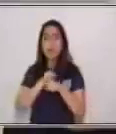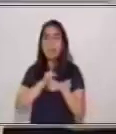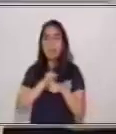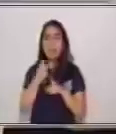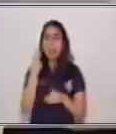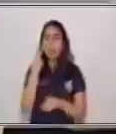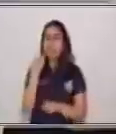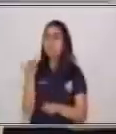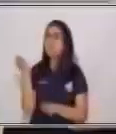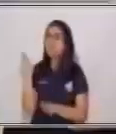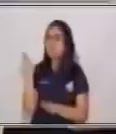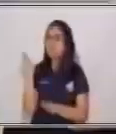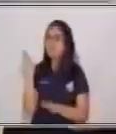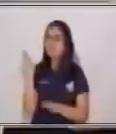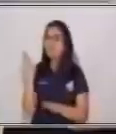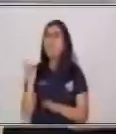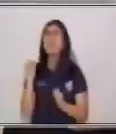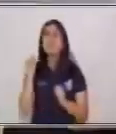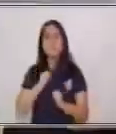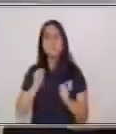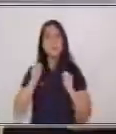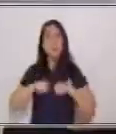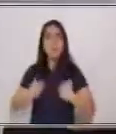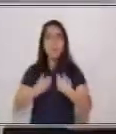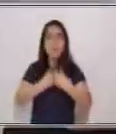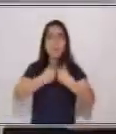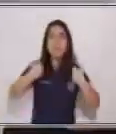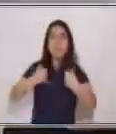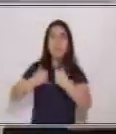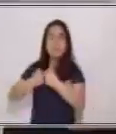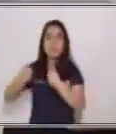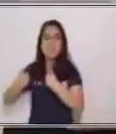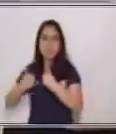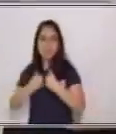vimos que es la división silábica.